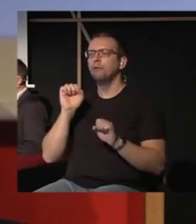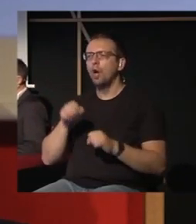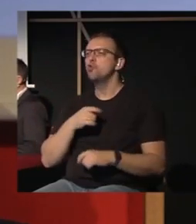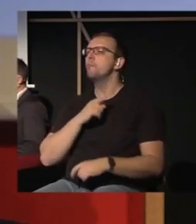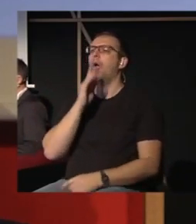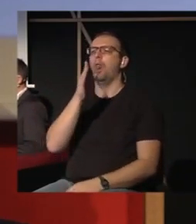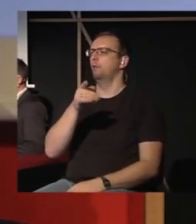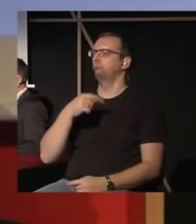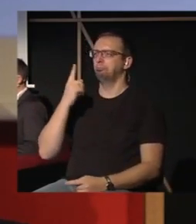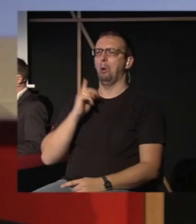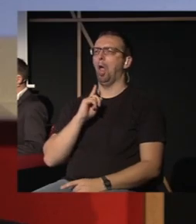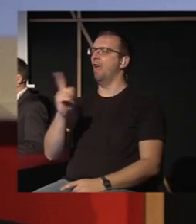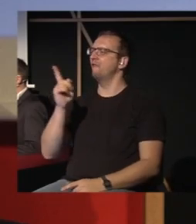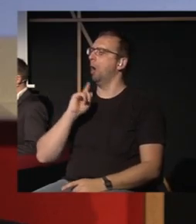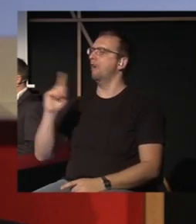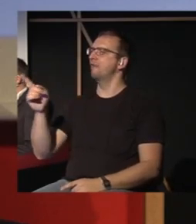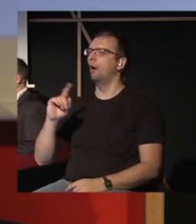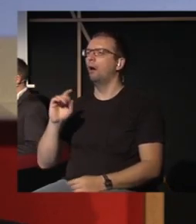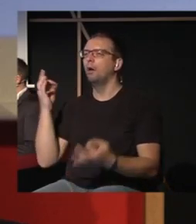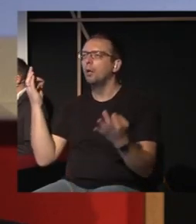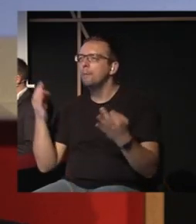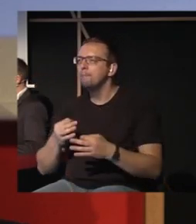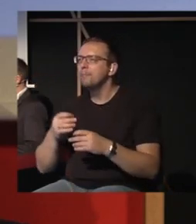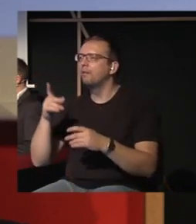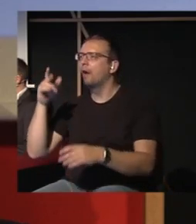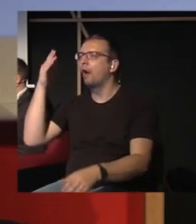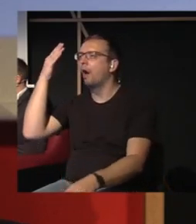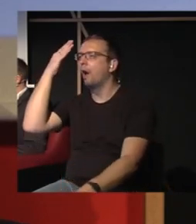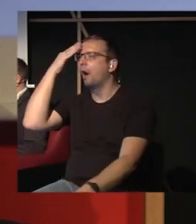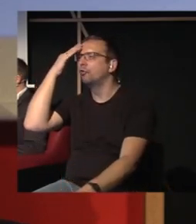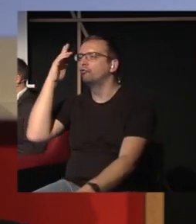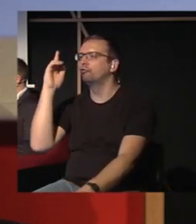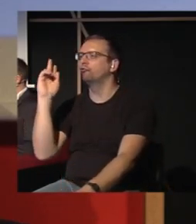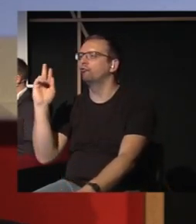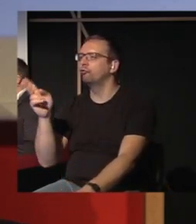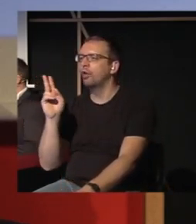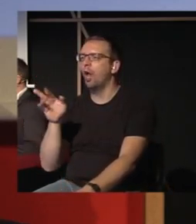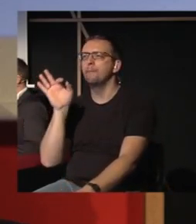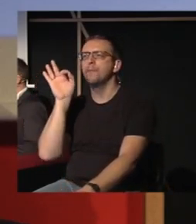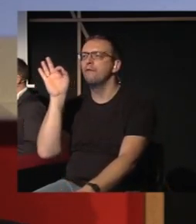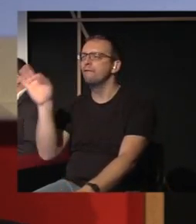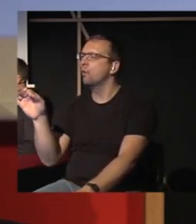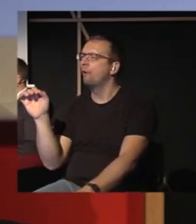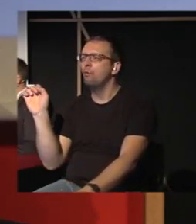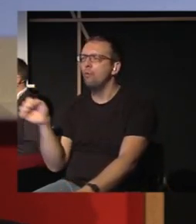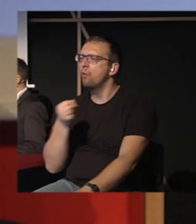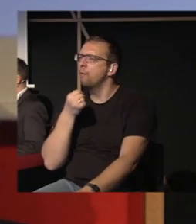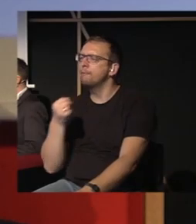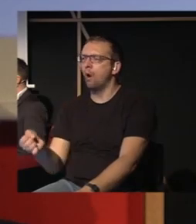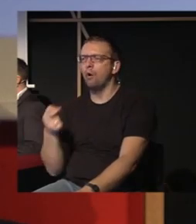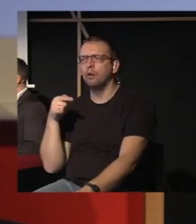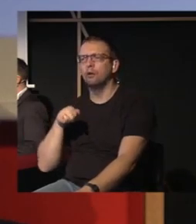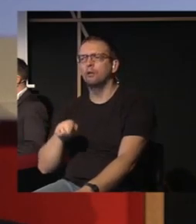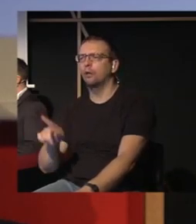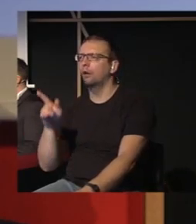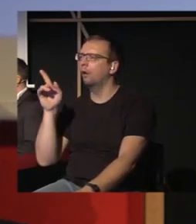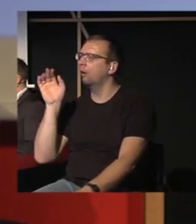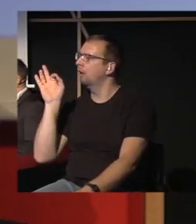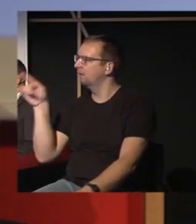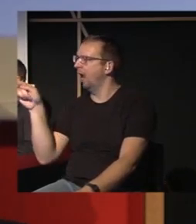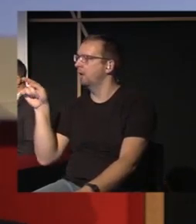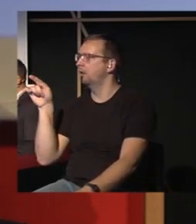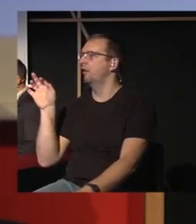vea o el resto de mis compañeros. Además, también gracias a la dirección deportiva, pudimos dar charlas a